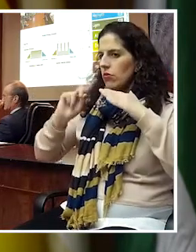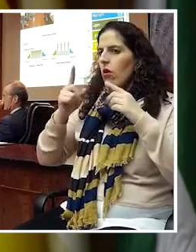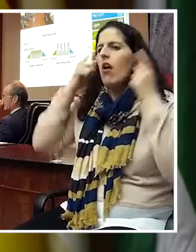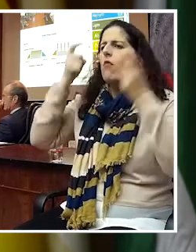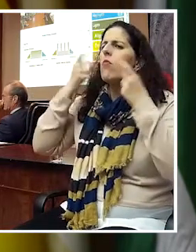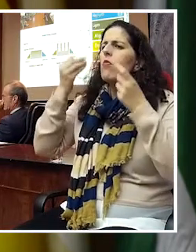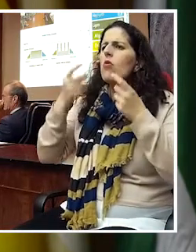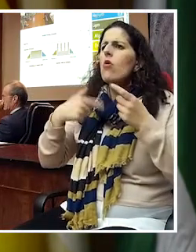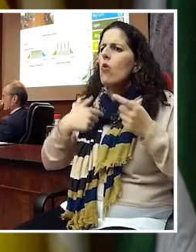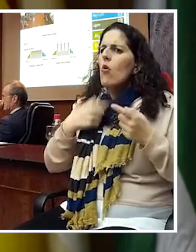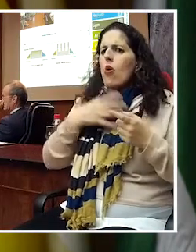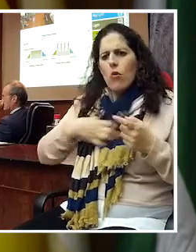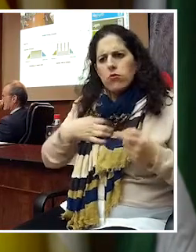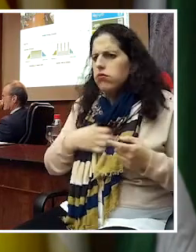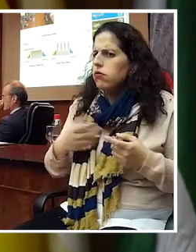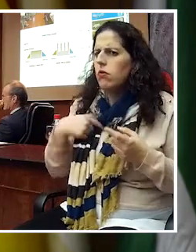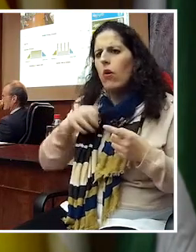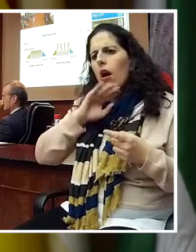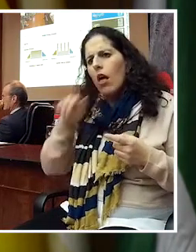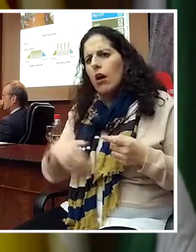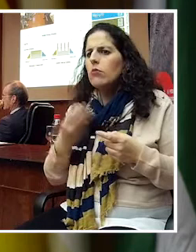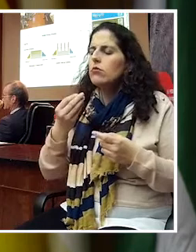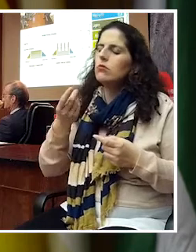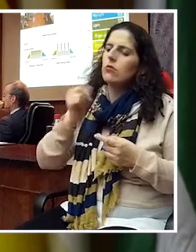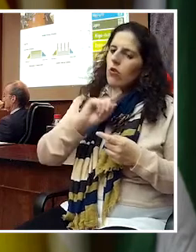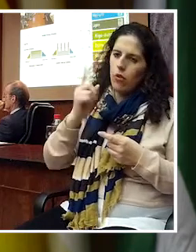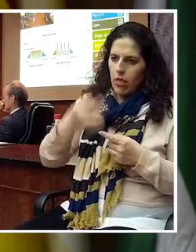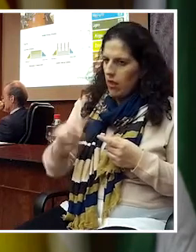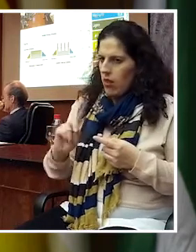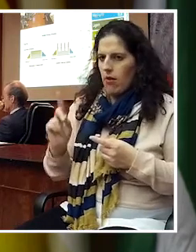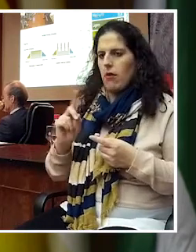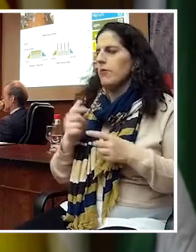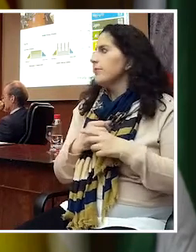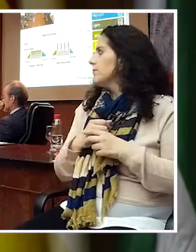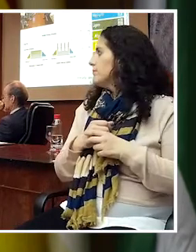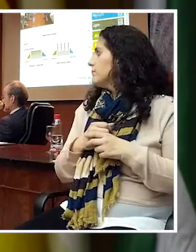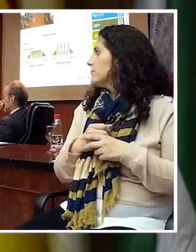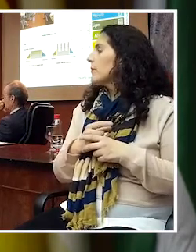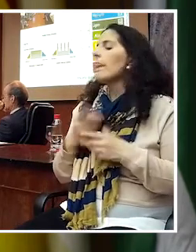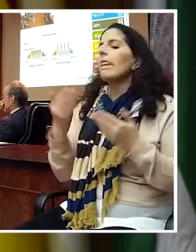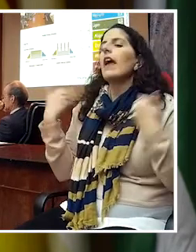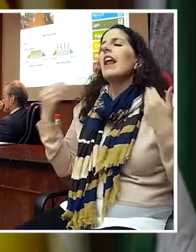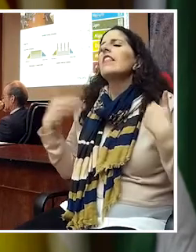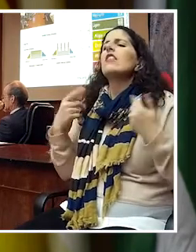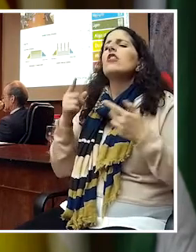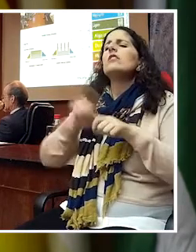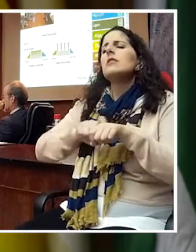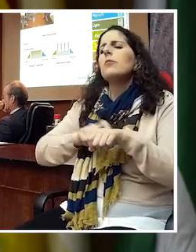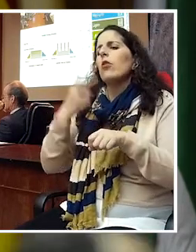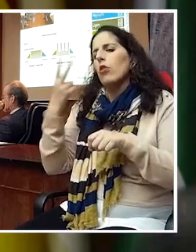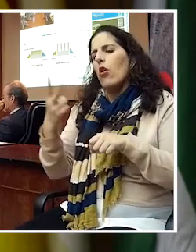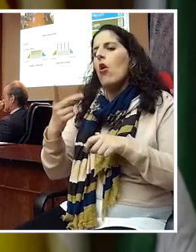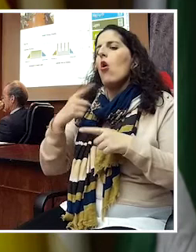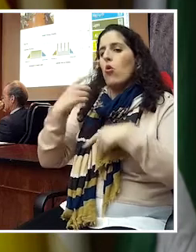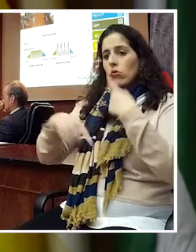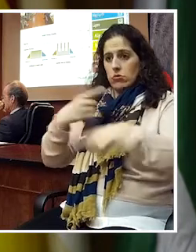actividad muy, muy intensa que entran en aerobiosis y no tiene tanto beneficio. Y en cuanto al tipo de ejercicio, hay dos tipos. El continuo, que es el